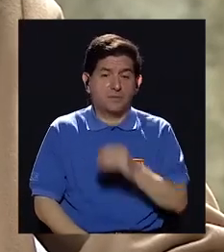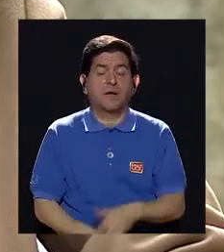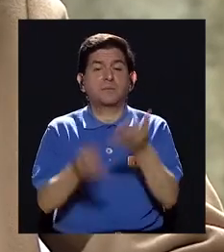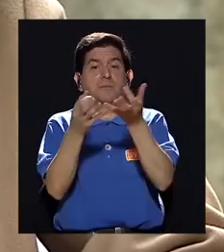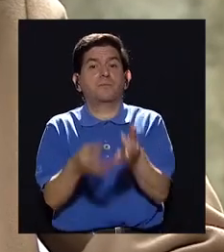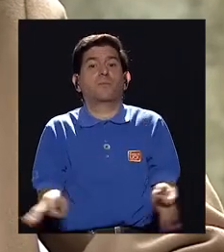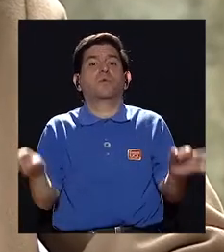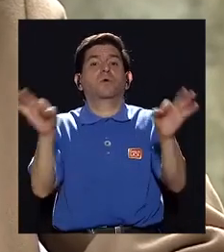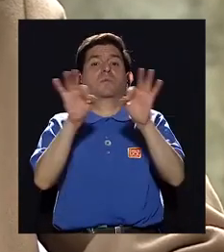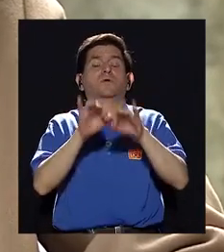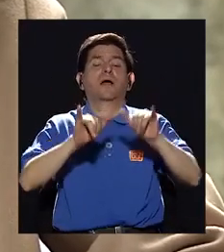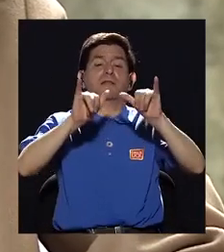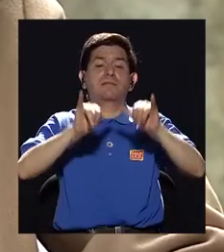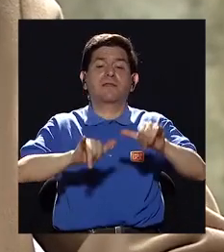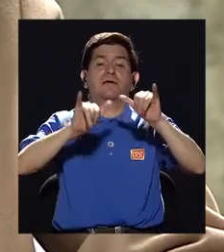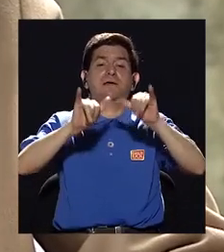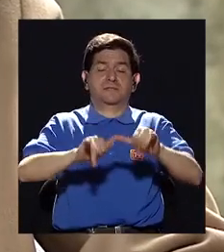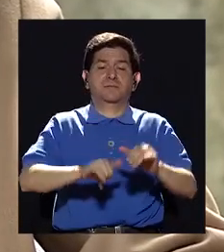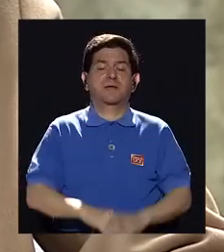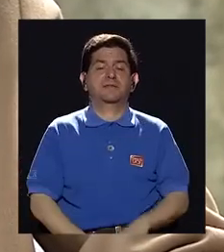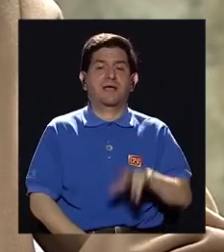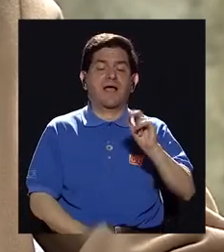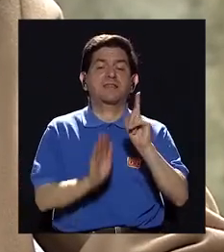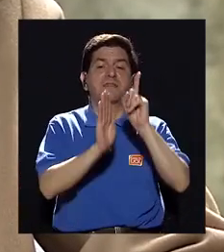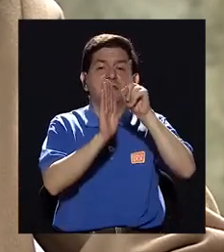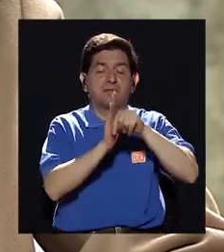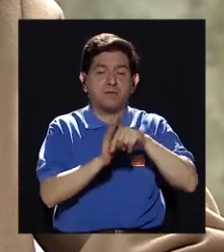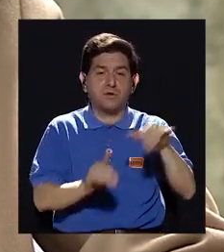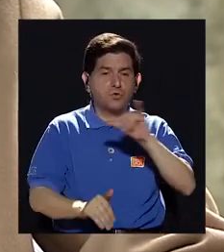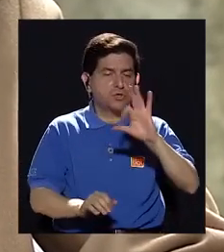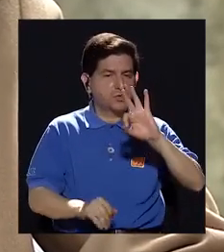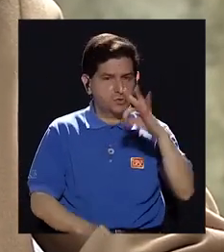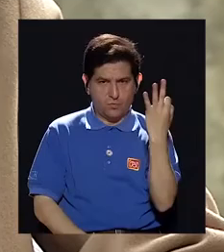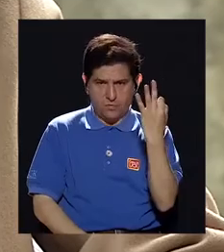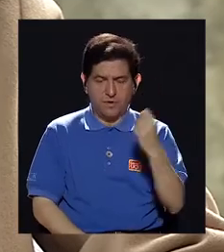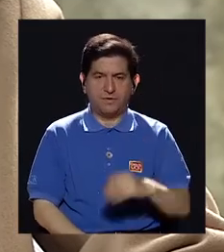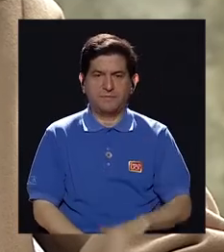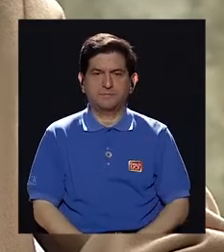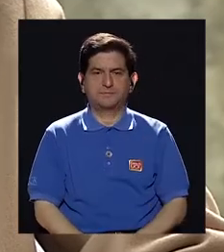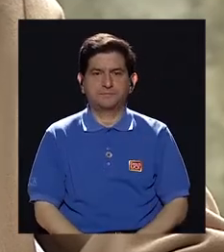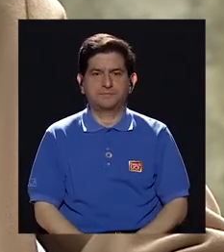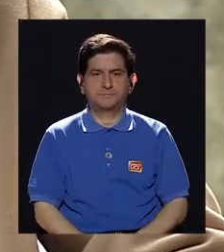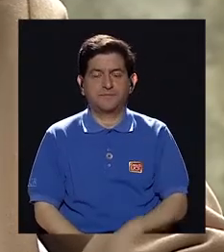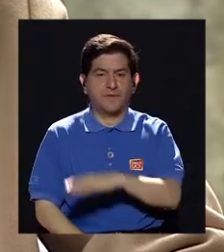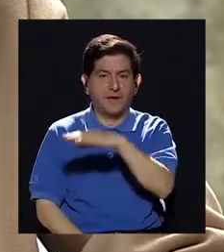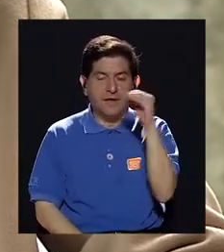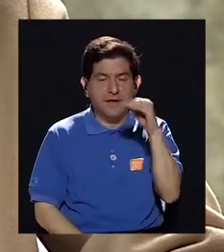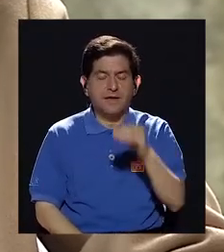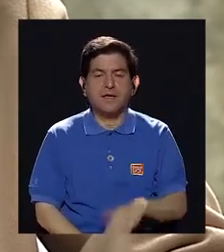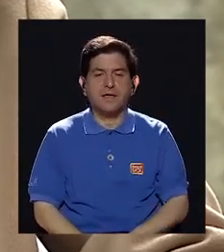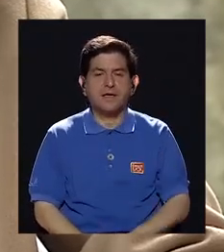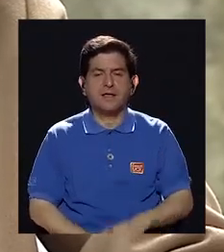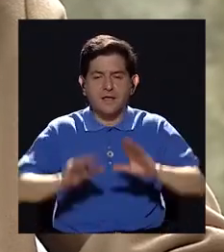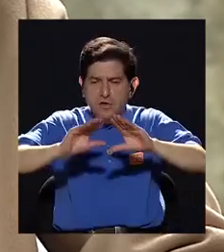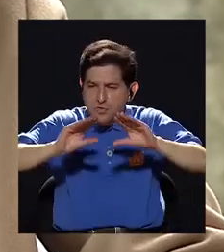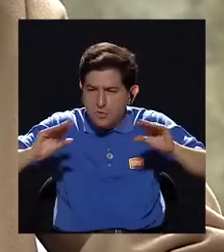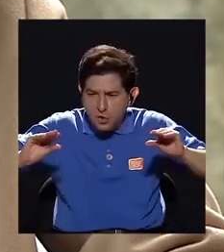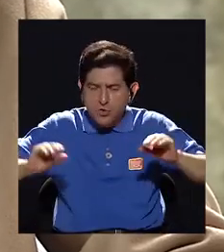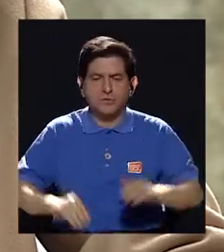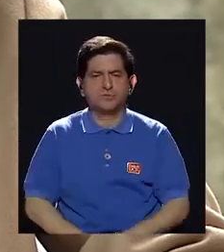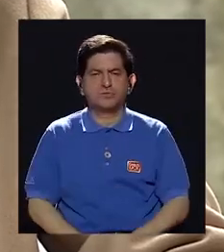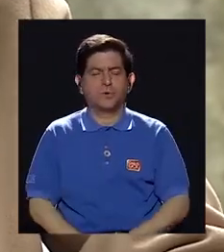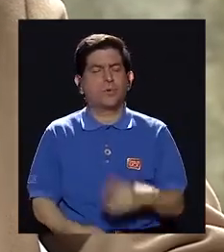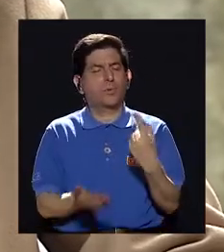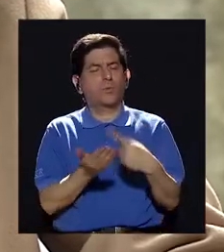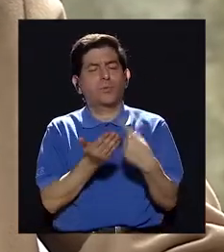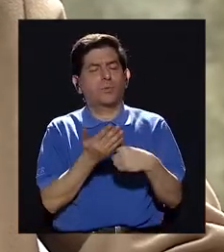es importante que se quede por lo menos una media hora en esa misma posición. Y con respecto a los colchones, hay